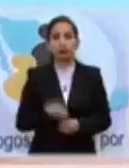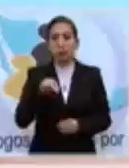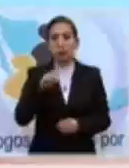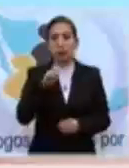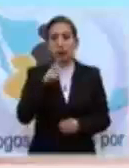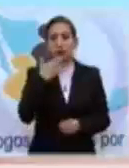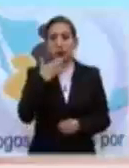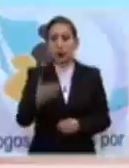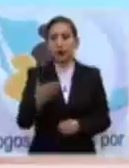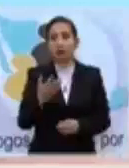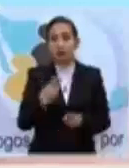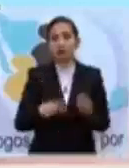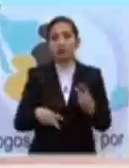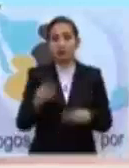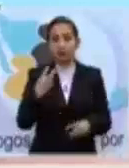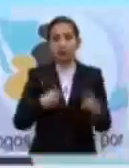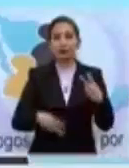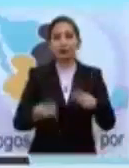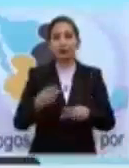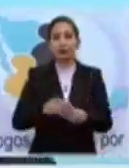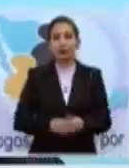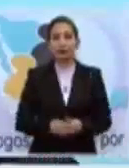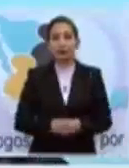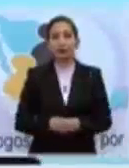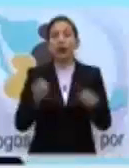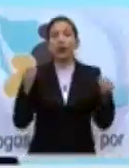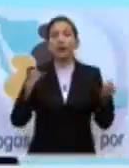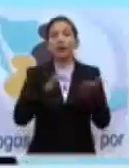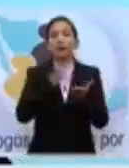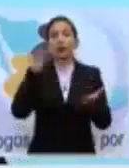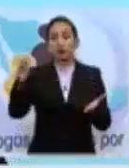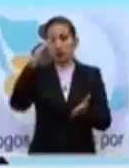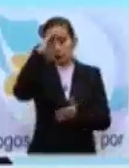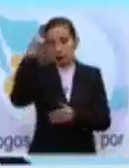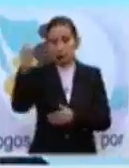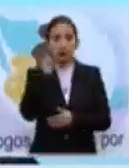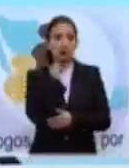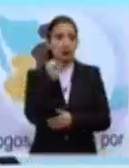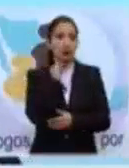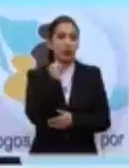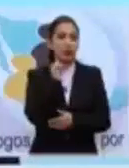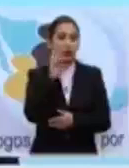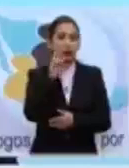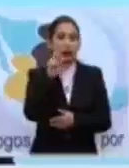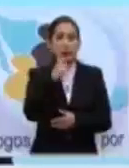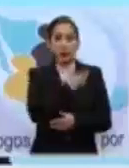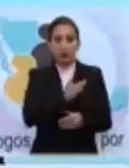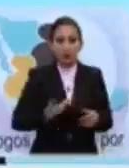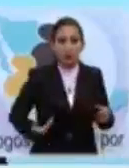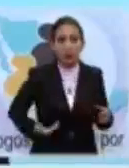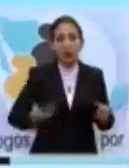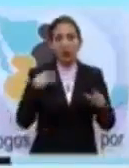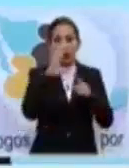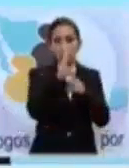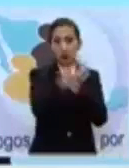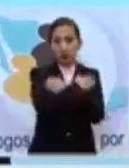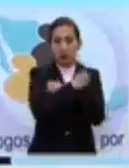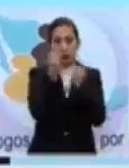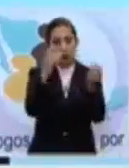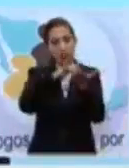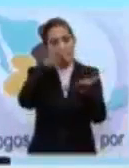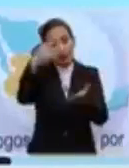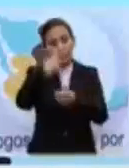al Senado de la República. Adelante. Muchas gracias, señor senador Juan Carlos Romero Hicks, presidente de la Comisión de Educación. Le agradezco mucho